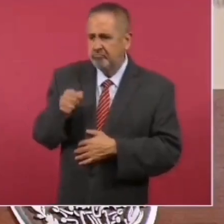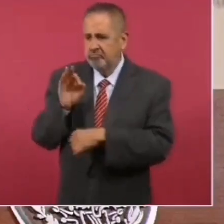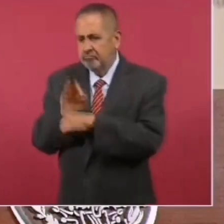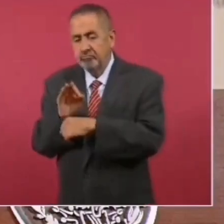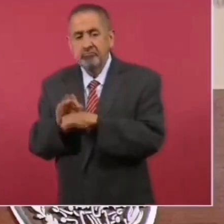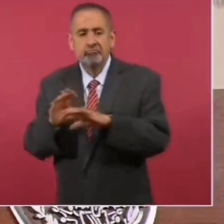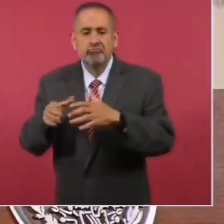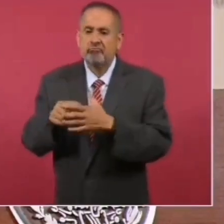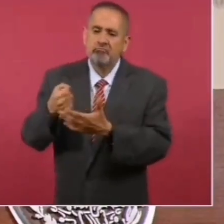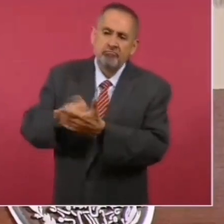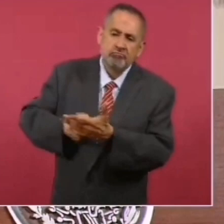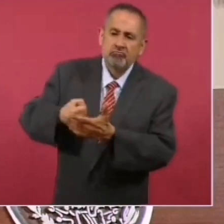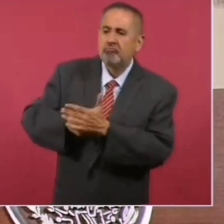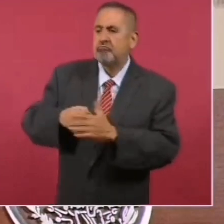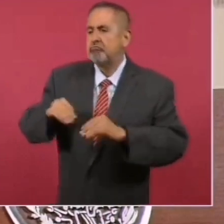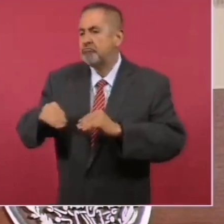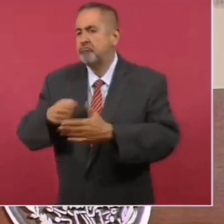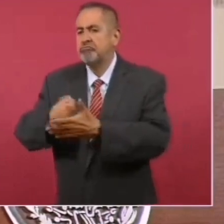de los movimientos